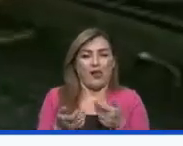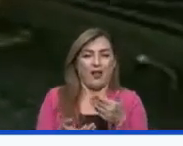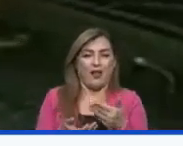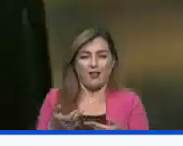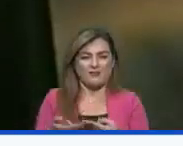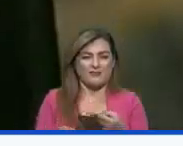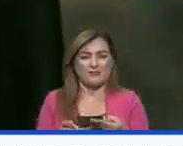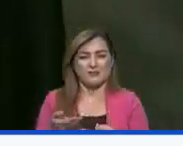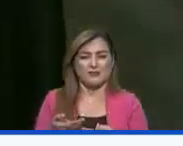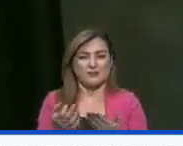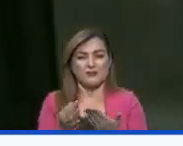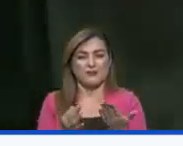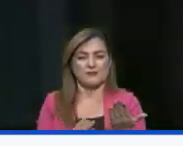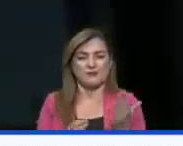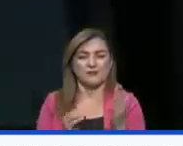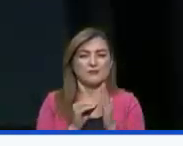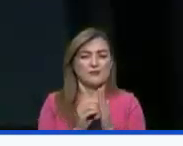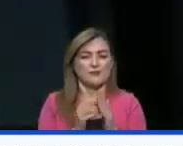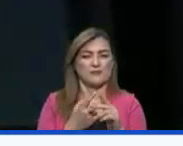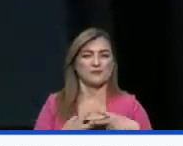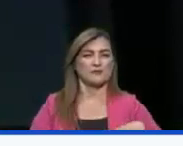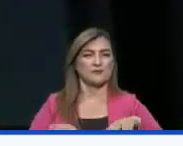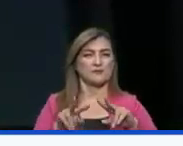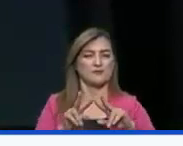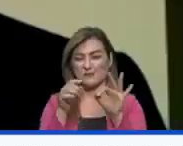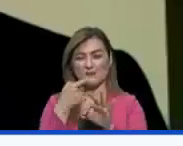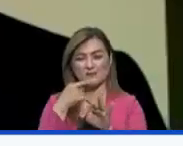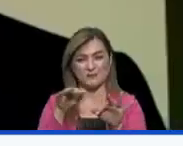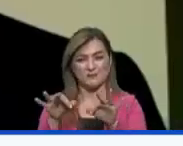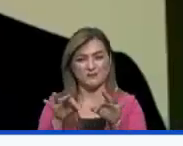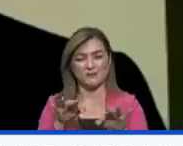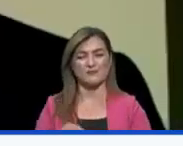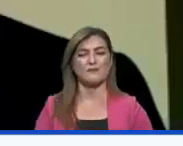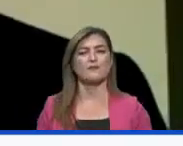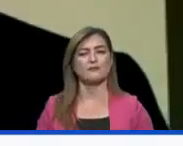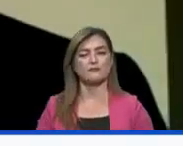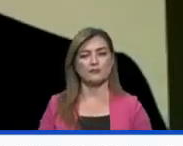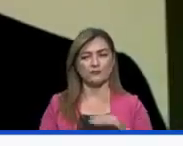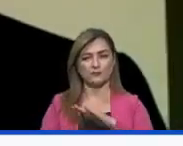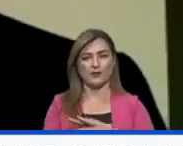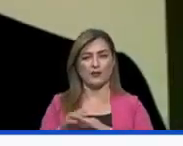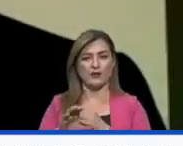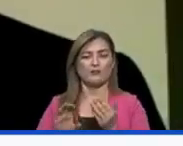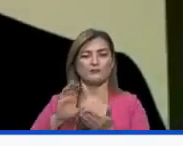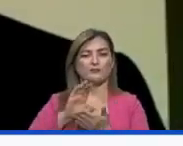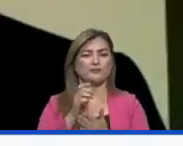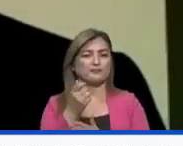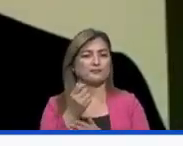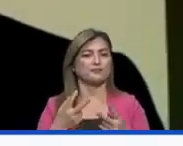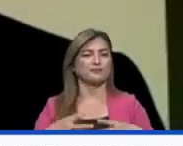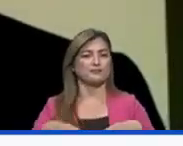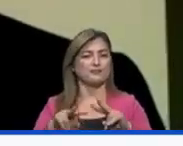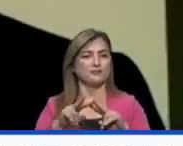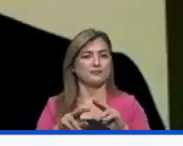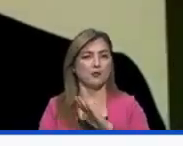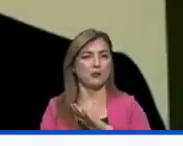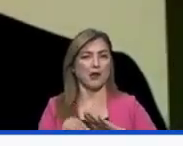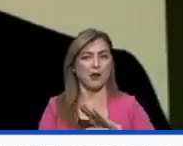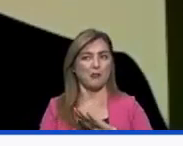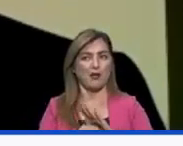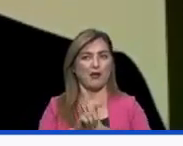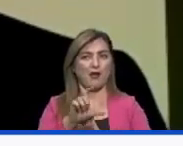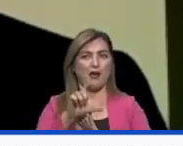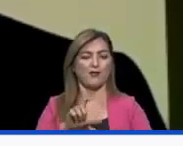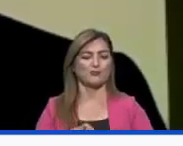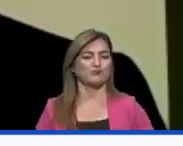$59.20. El exministro de Energía, Fernando Santos, lo explica. Hay más ingresos petroleros por el alto precio del crudo de